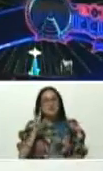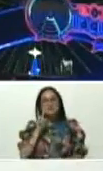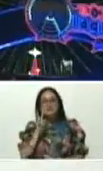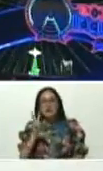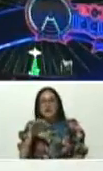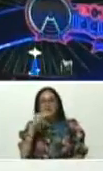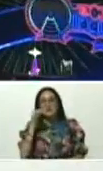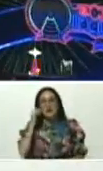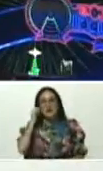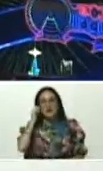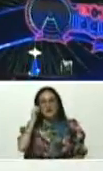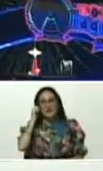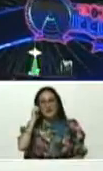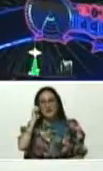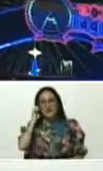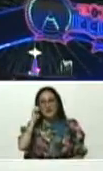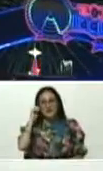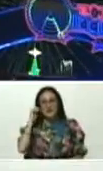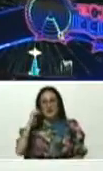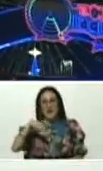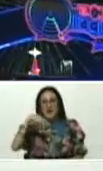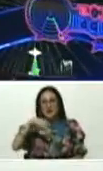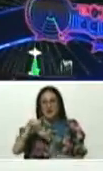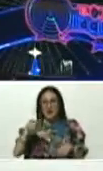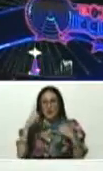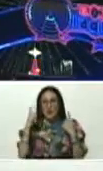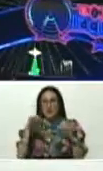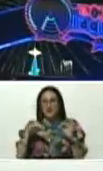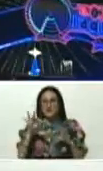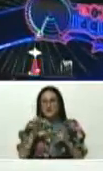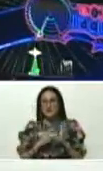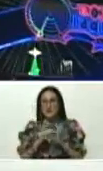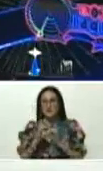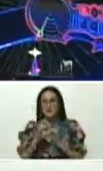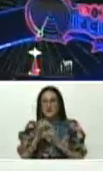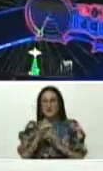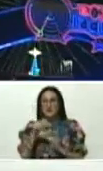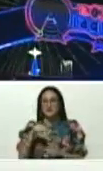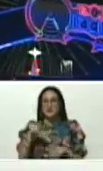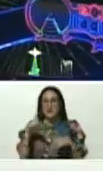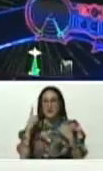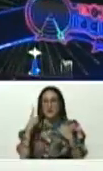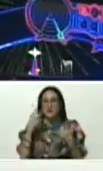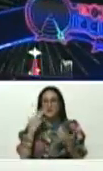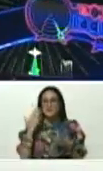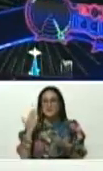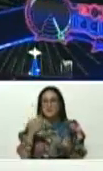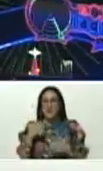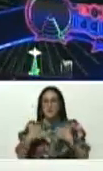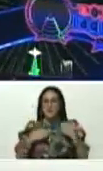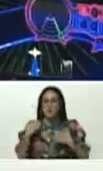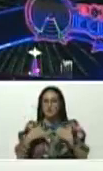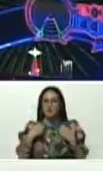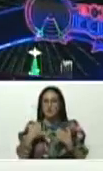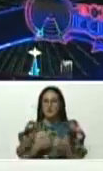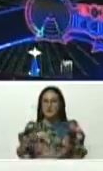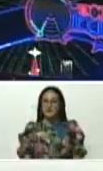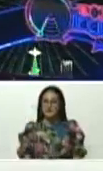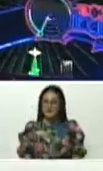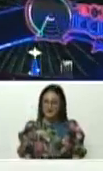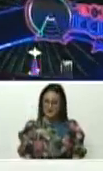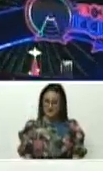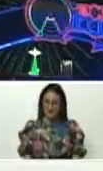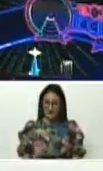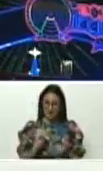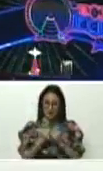atardeceres, ese ocaso aquí en la cinta costera 13 de abril de nuestro estado La Guaira. Eso sería una emoción muy grande. Esto va a